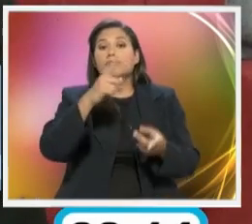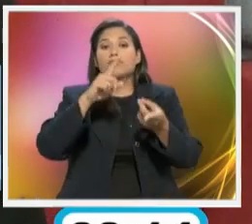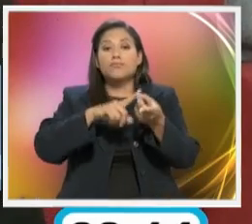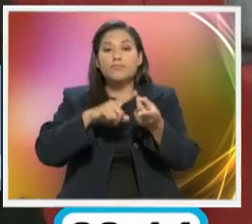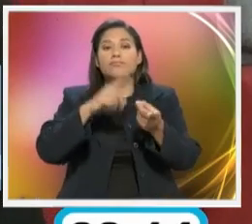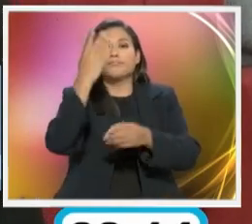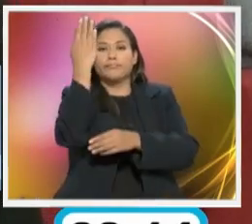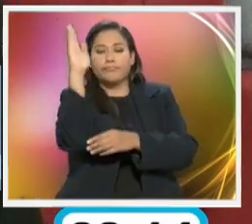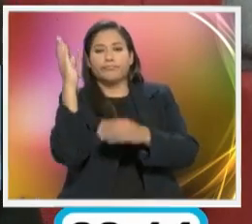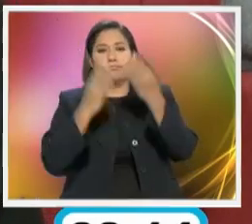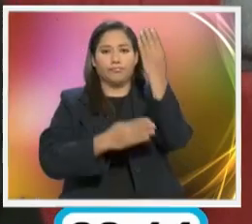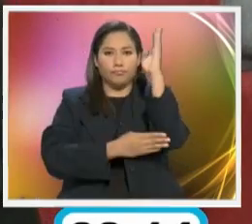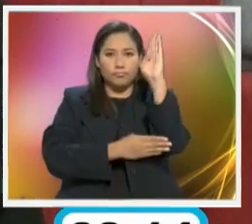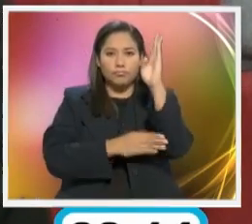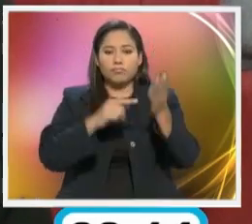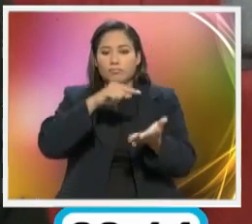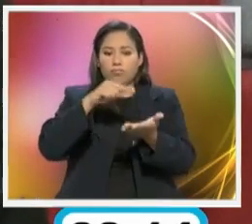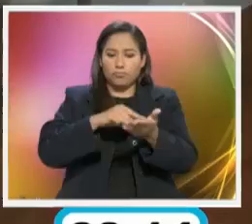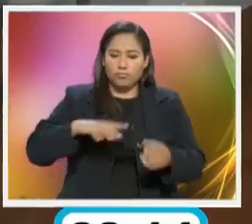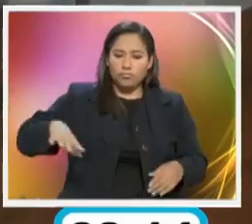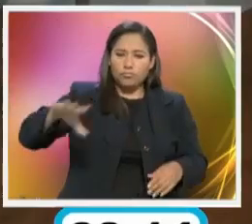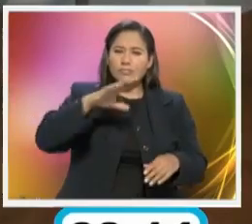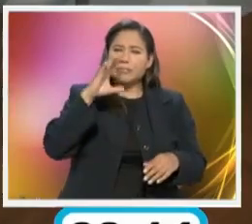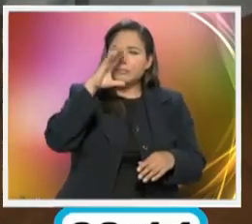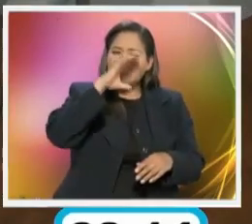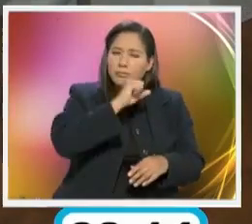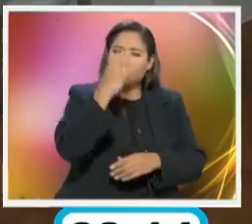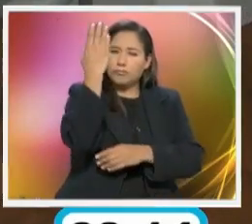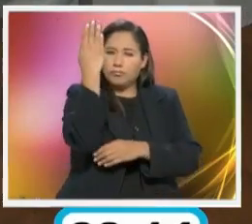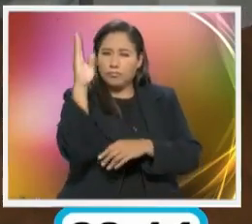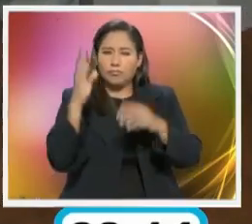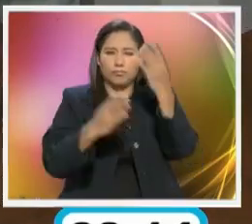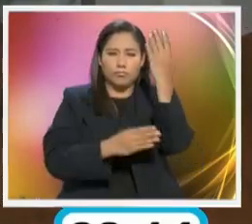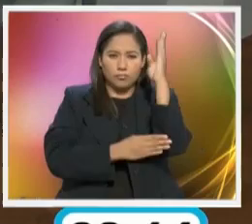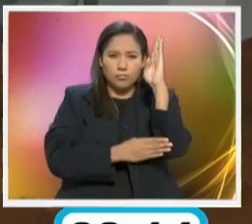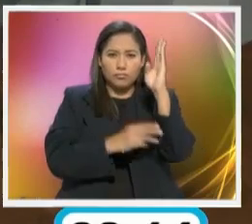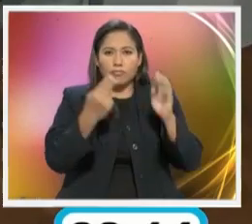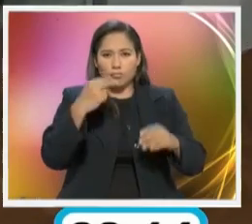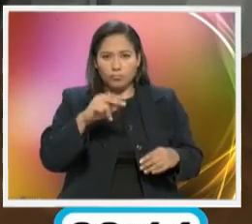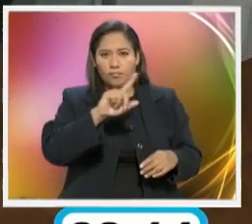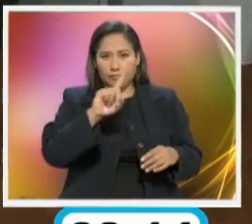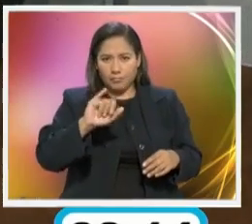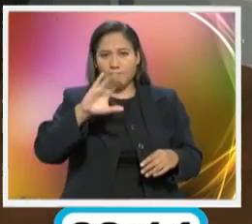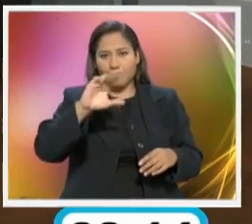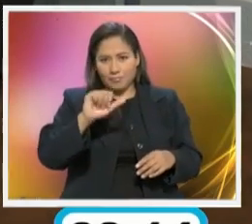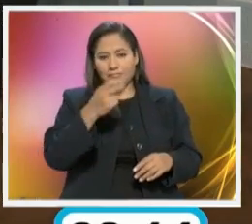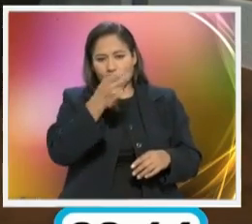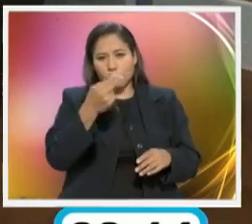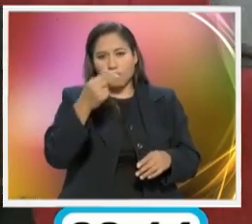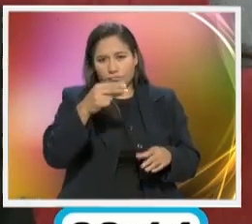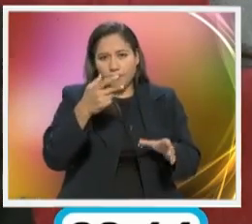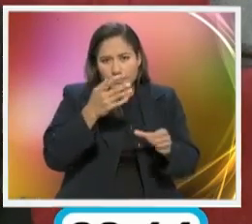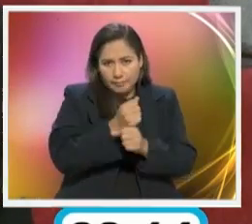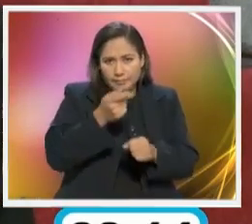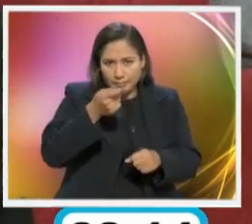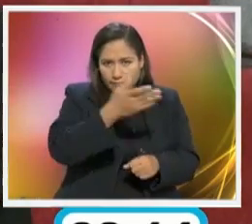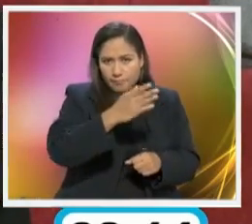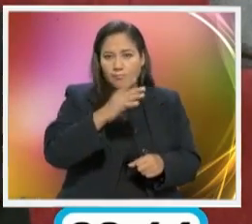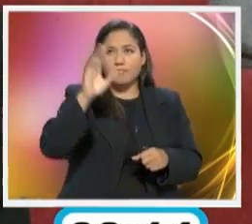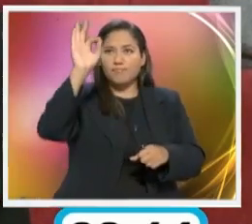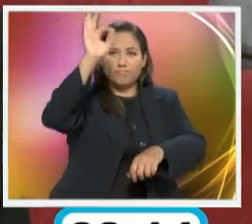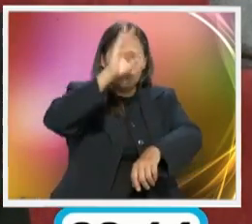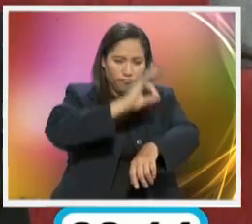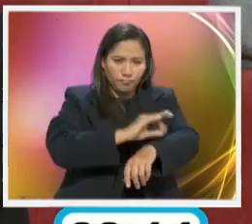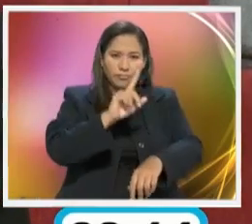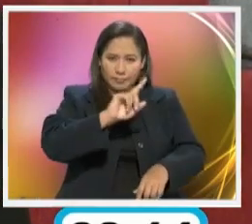bosque, una zona tropical, boscosa, que se llama Zika, de ahí se obtiene el nombre. Pero es un virus